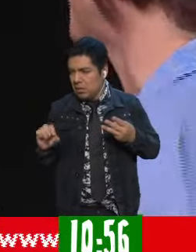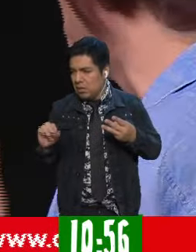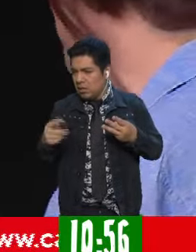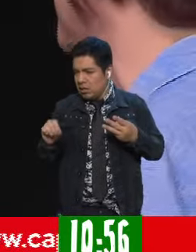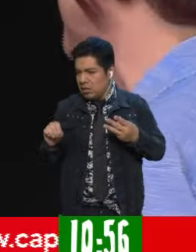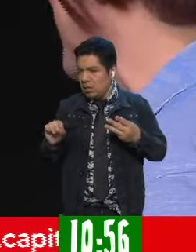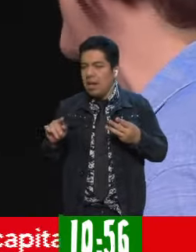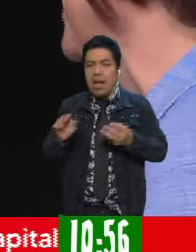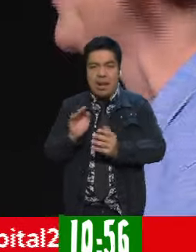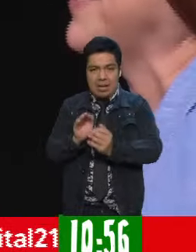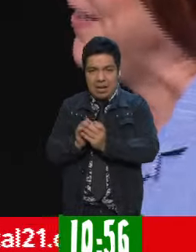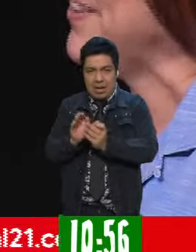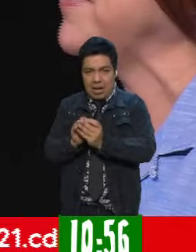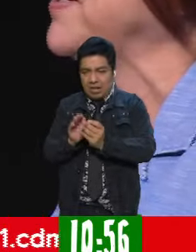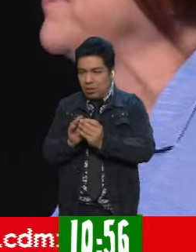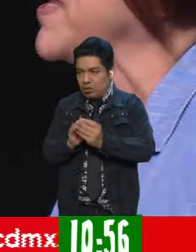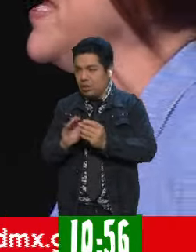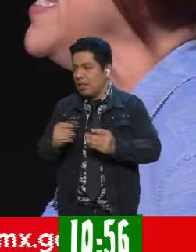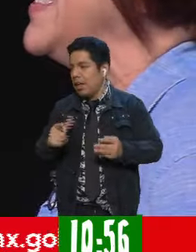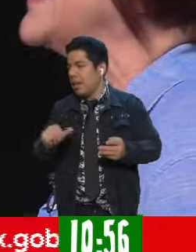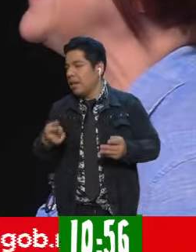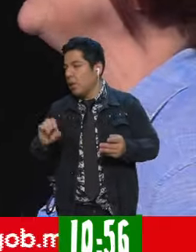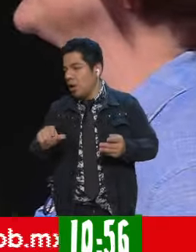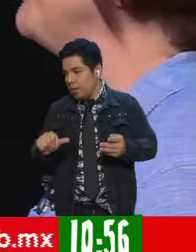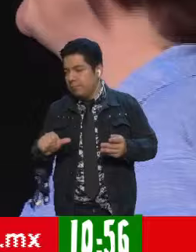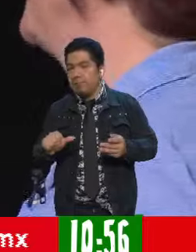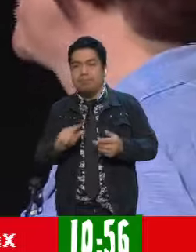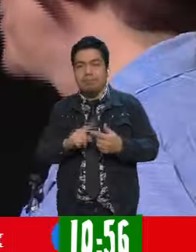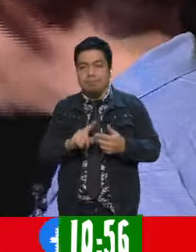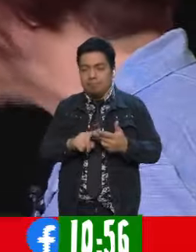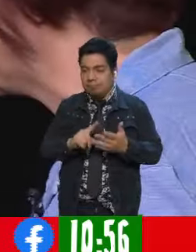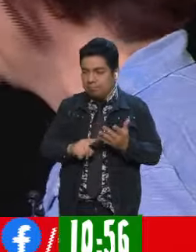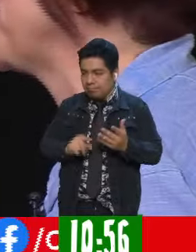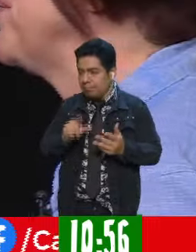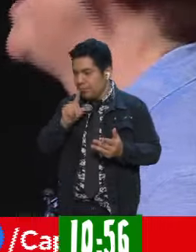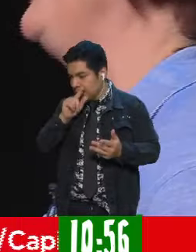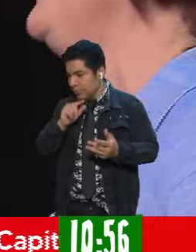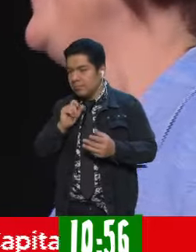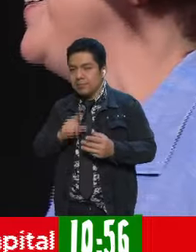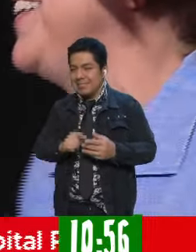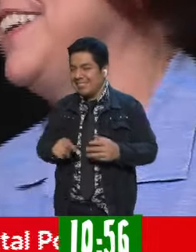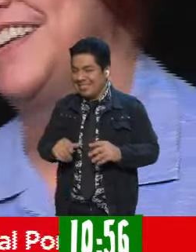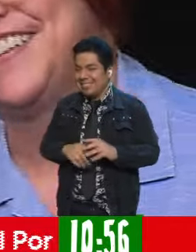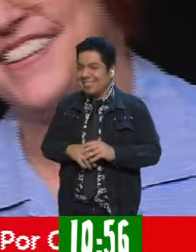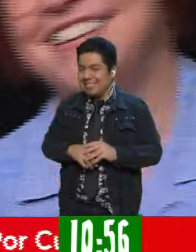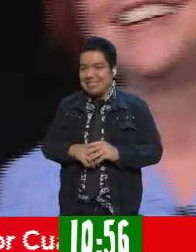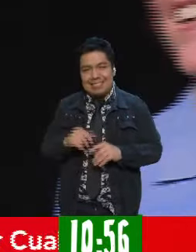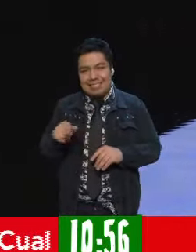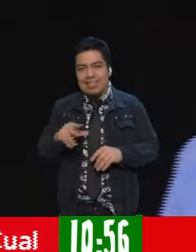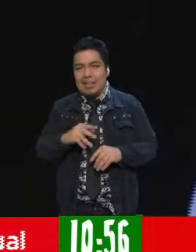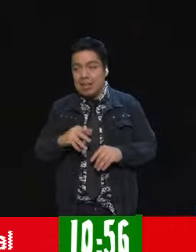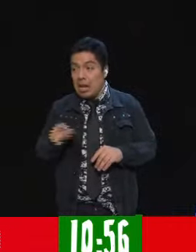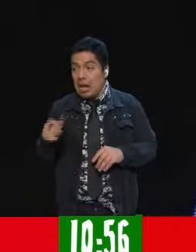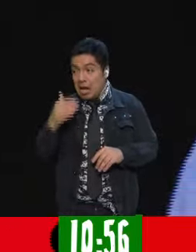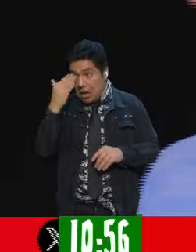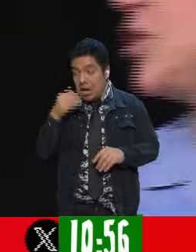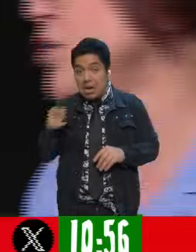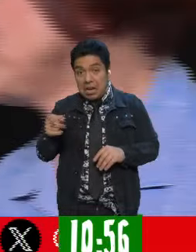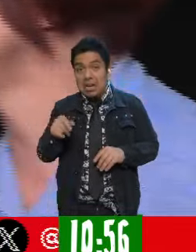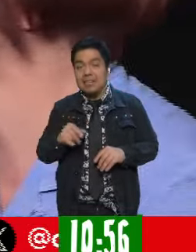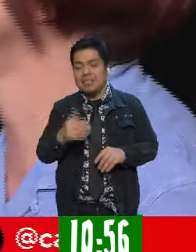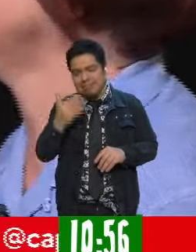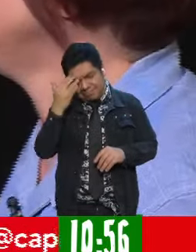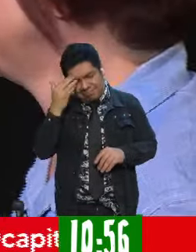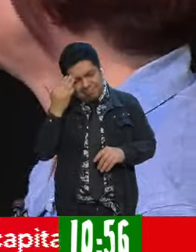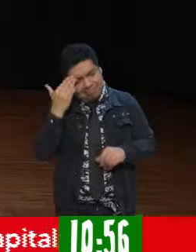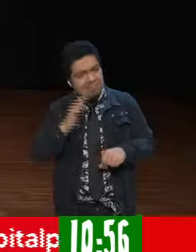las tortas de la agrícola, ¿no? Las tortas de la cavernícola. A caldos de pollo, el pollito, también. ¡Ah! Mire, si se acuerda, la señora tiene su